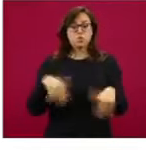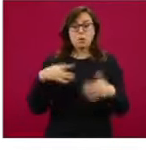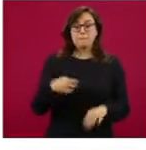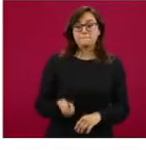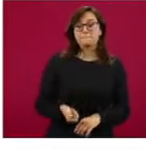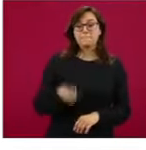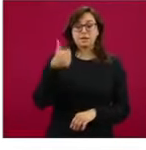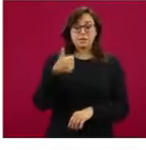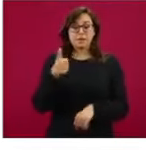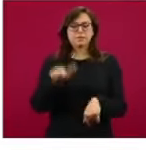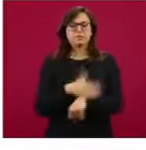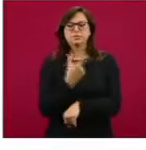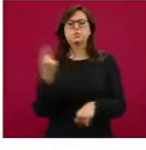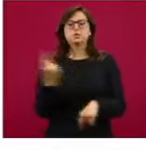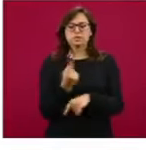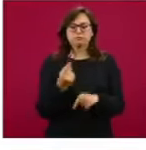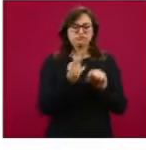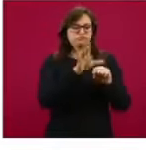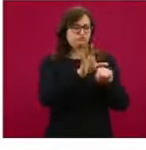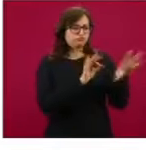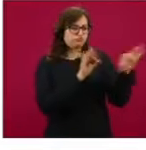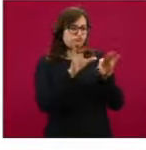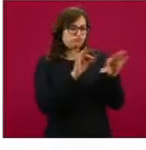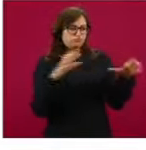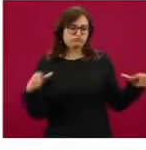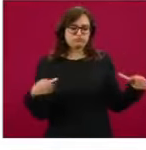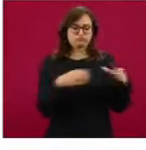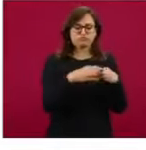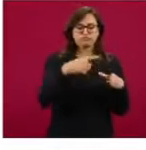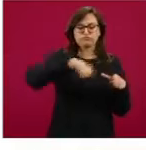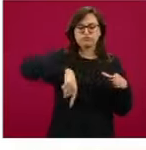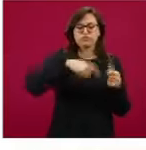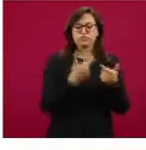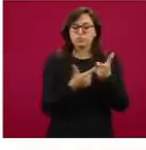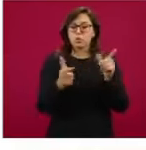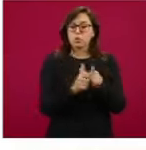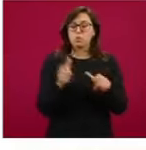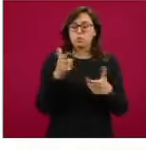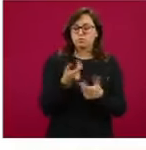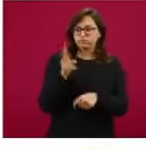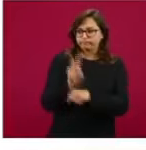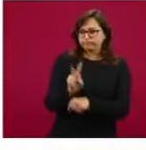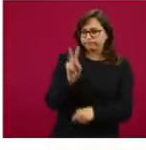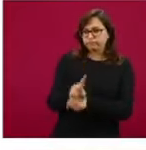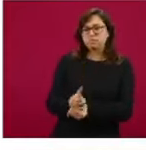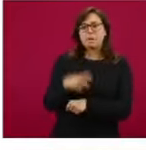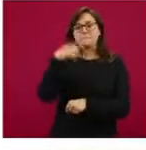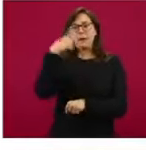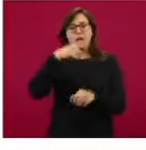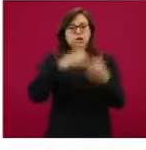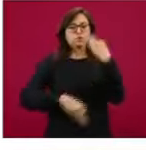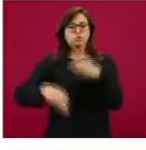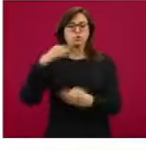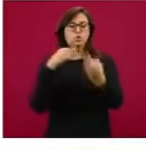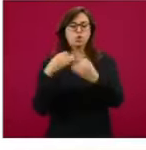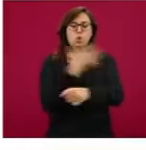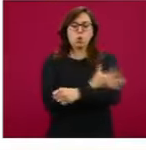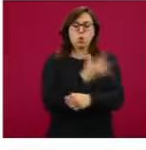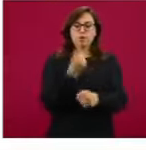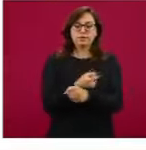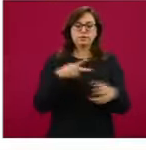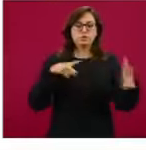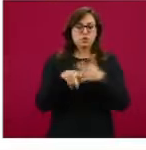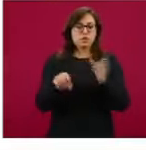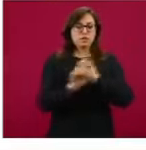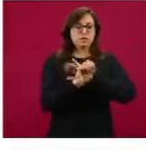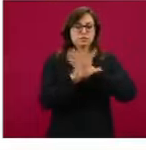comando para garantizar la mayor transparencia y equidad en la elaboración y los